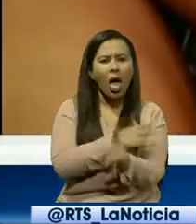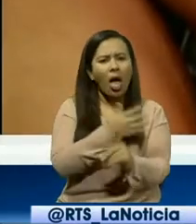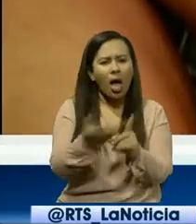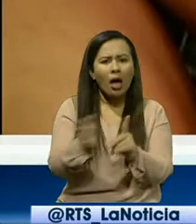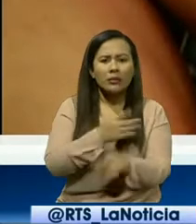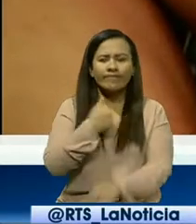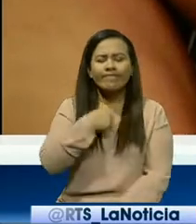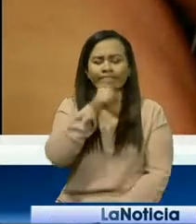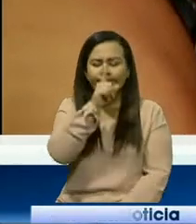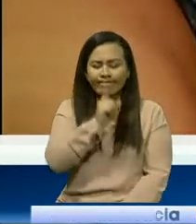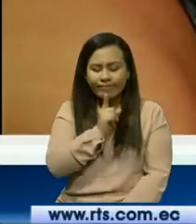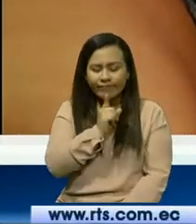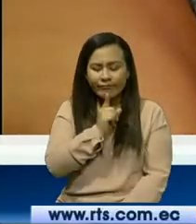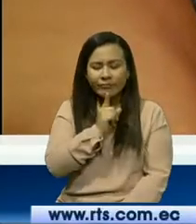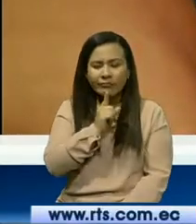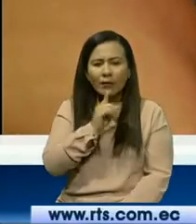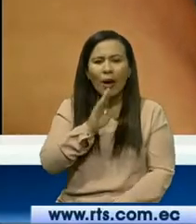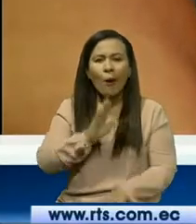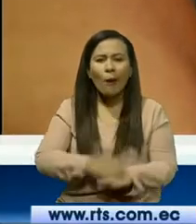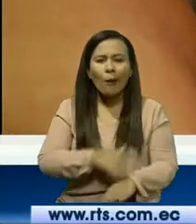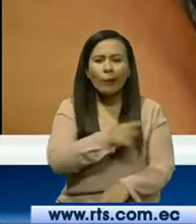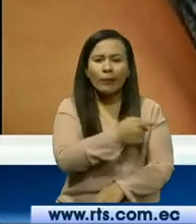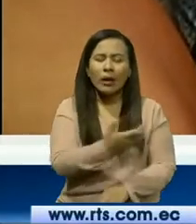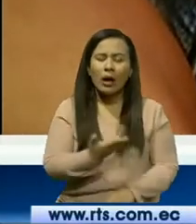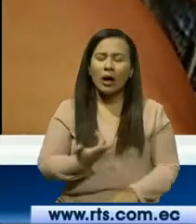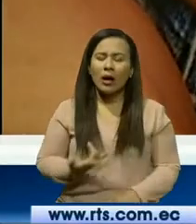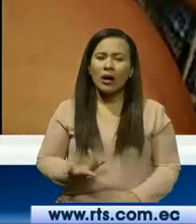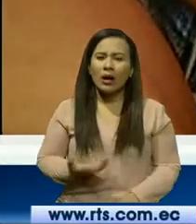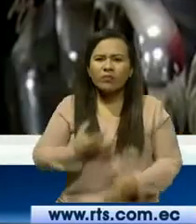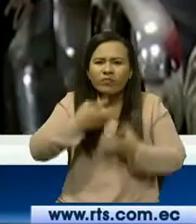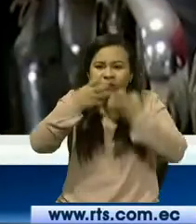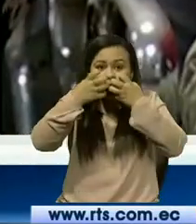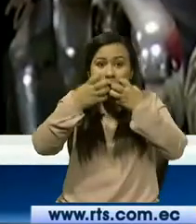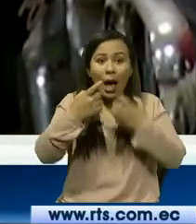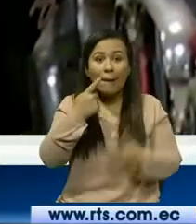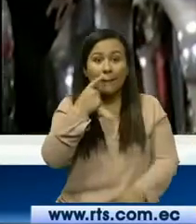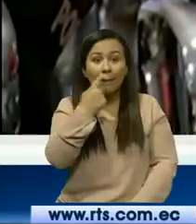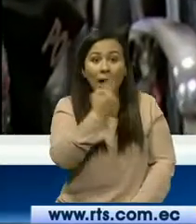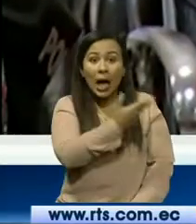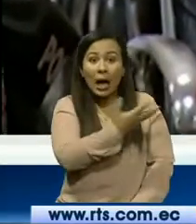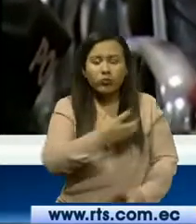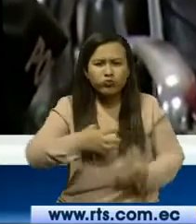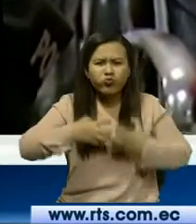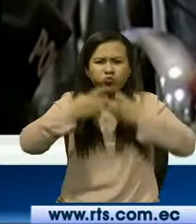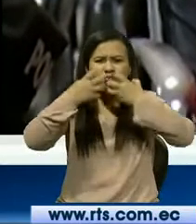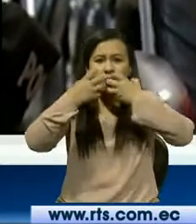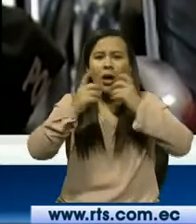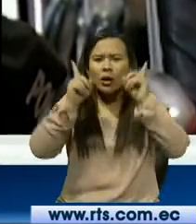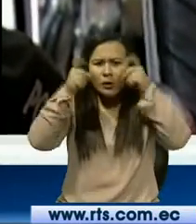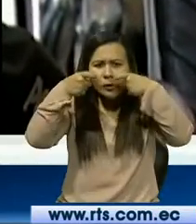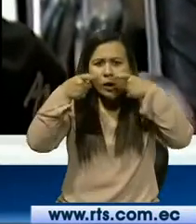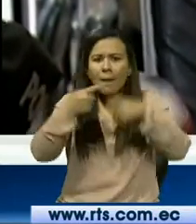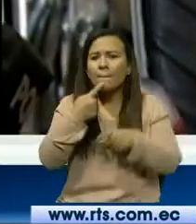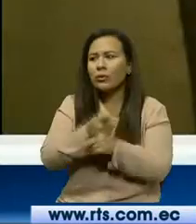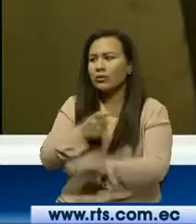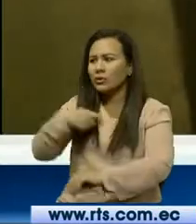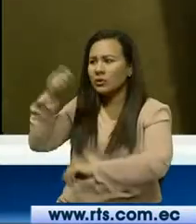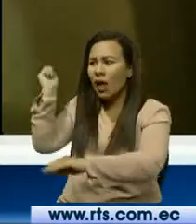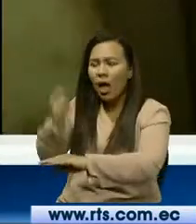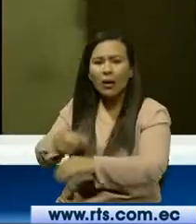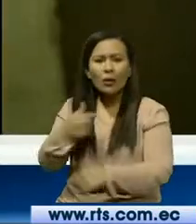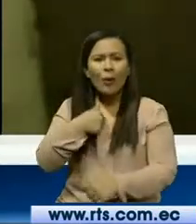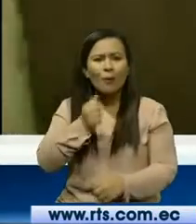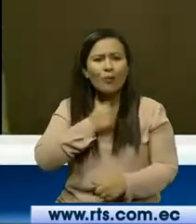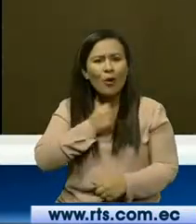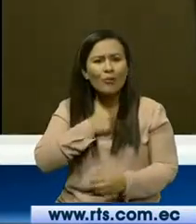E indica que eso pudo haberle provocado aquel enojo que lo llevó a cometer este hecho de sangre en contra de su propia hija.